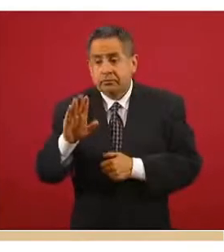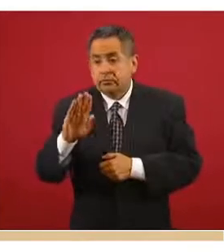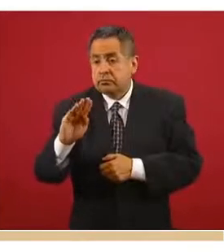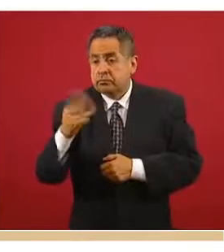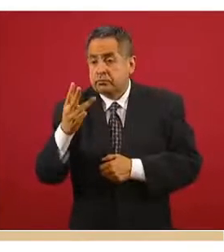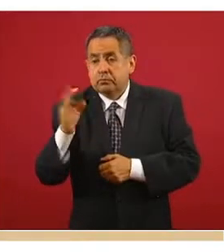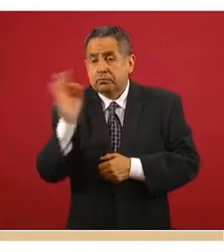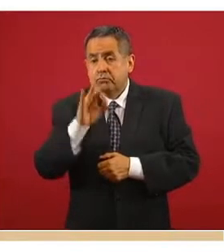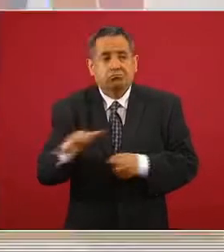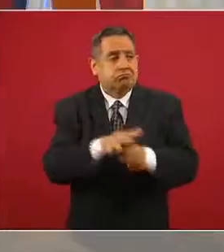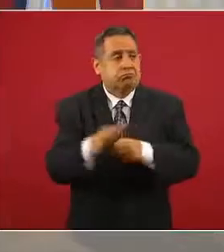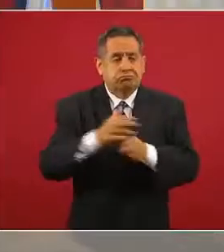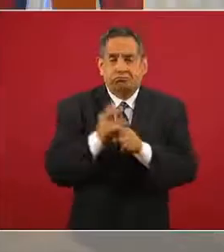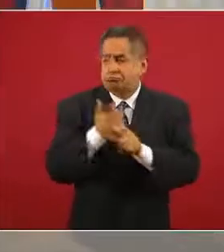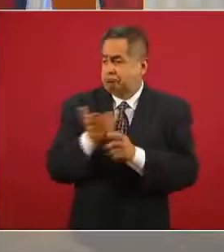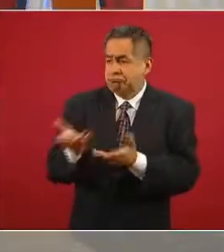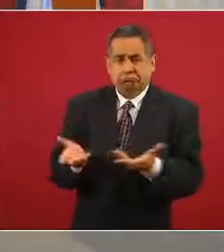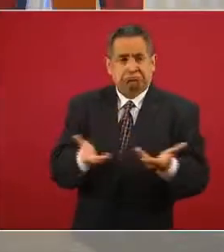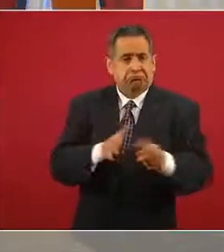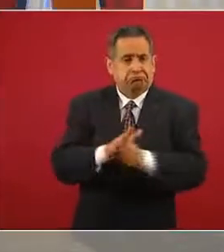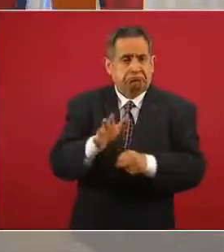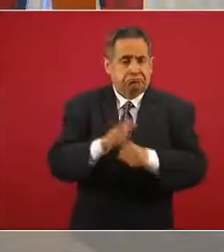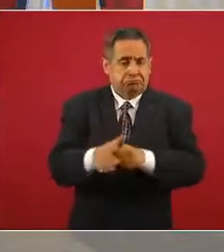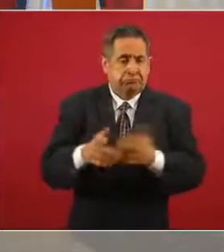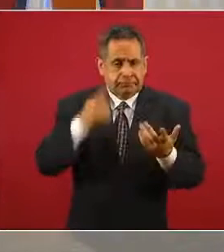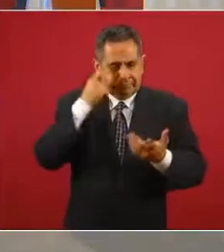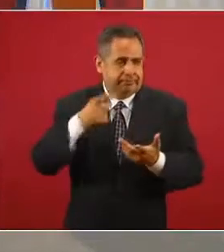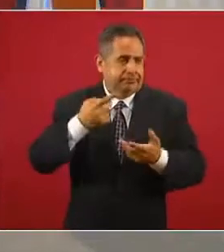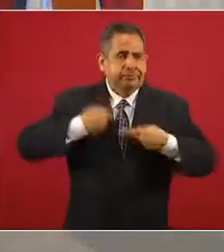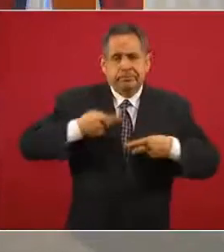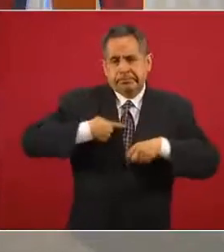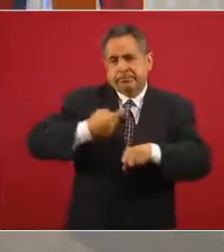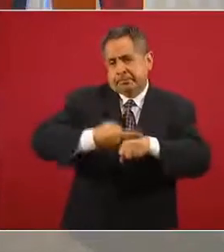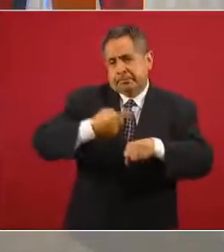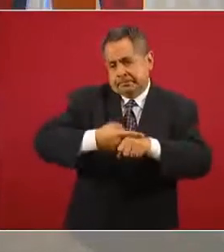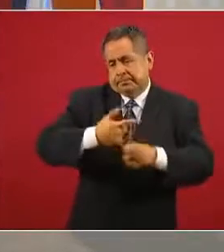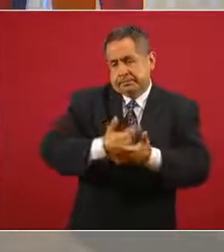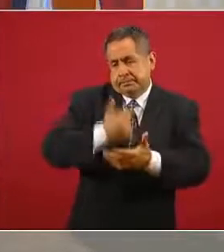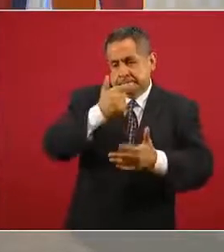disponibilidad. Estas son las camas generales y tenemos